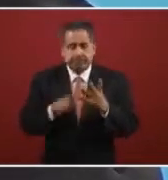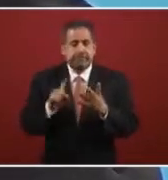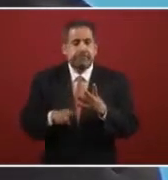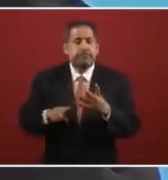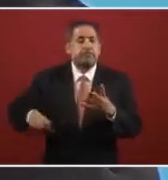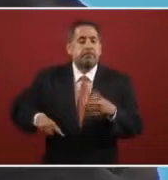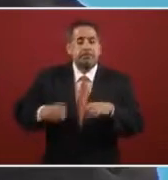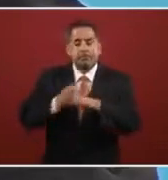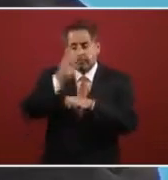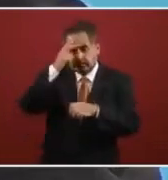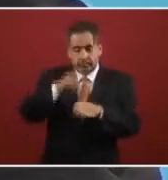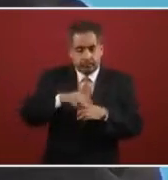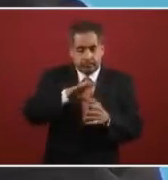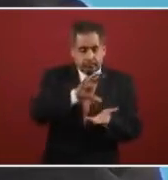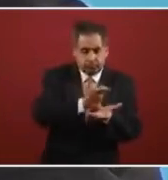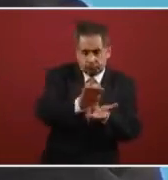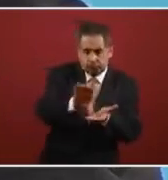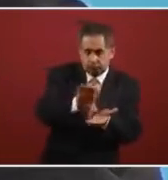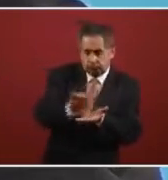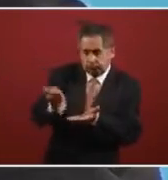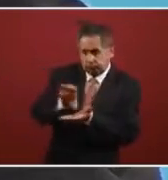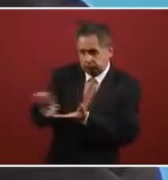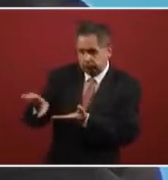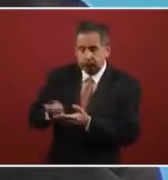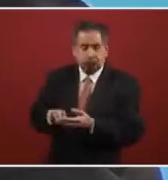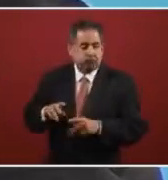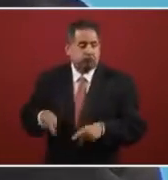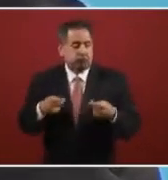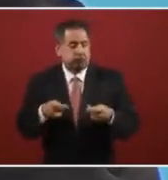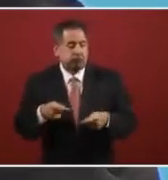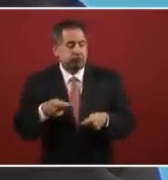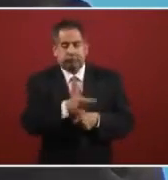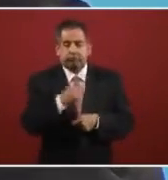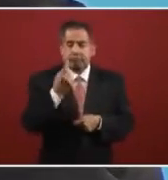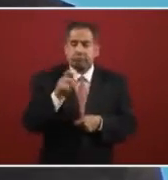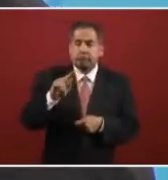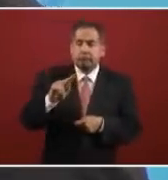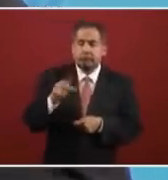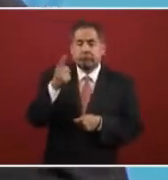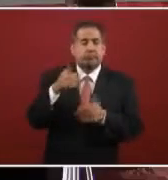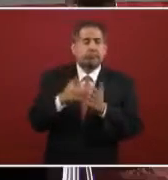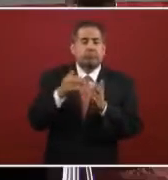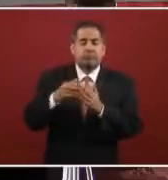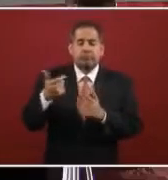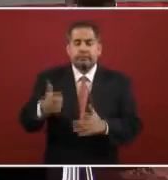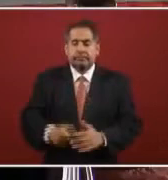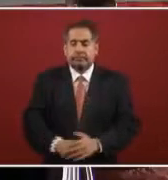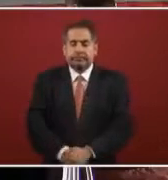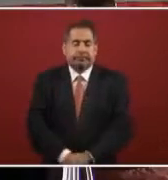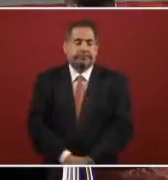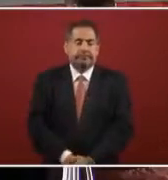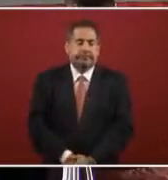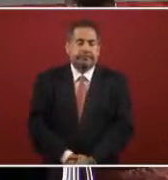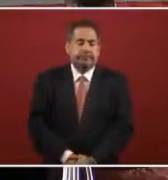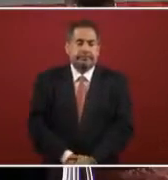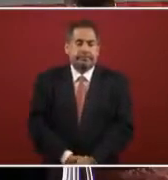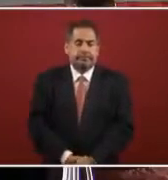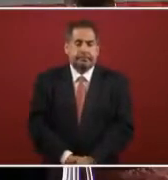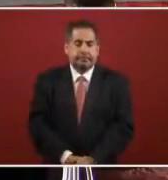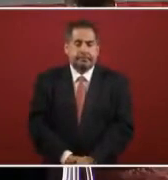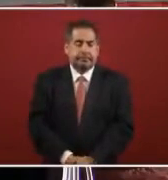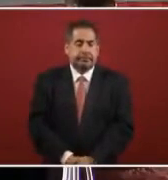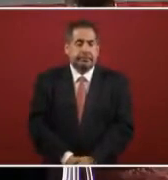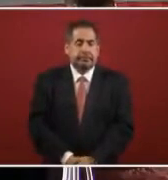Gobierno del Estado de México. Se le dio una adjudicación directa en 181 millones de pesos. So they gave 181